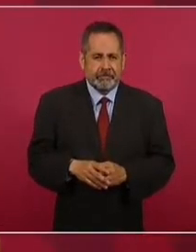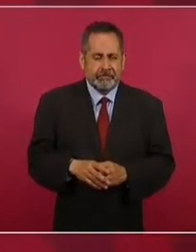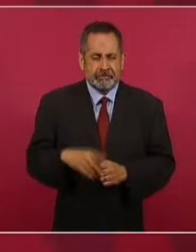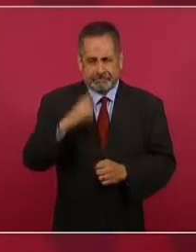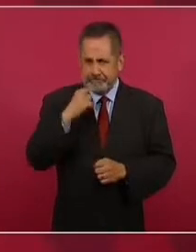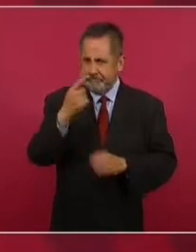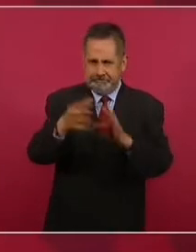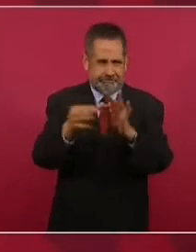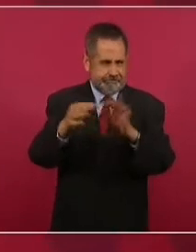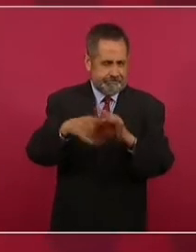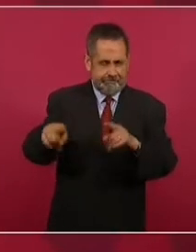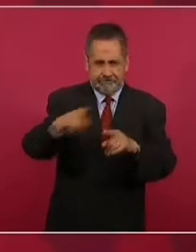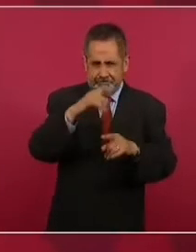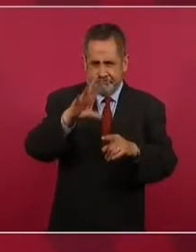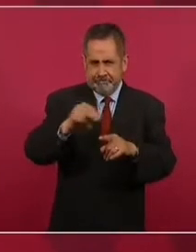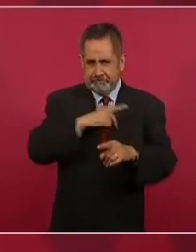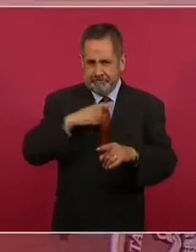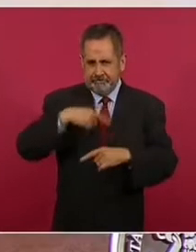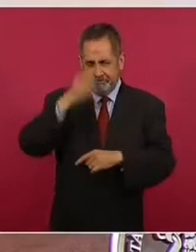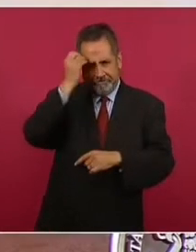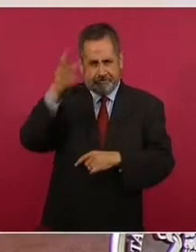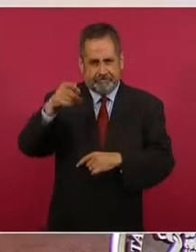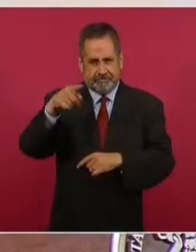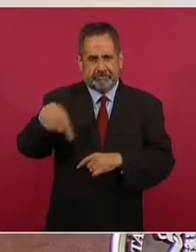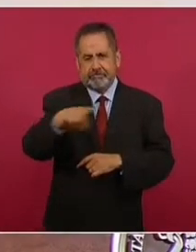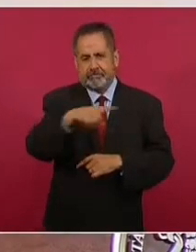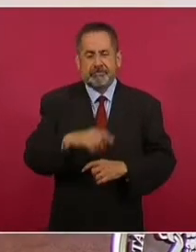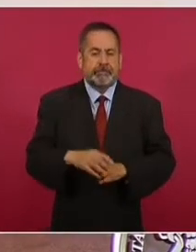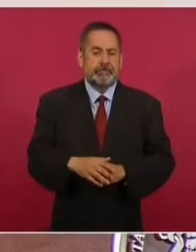para no olvidar.